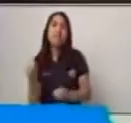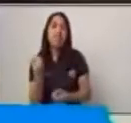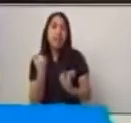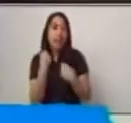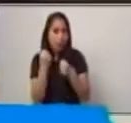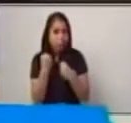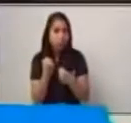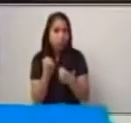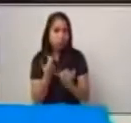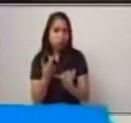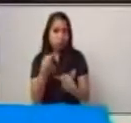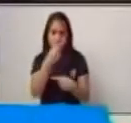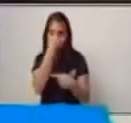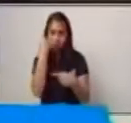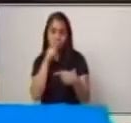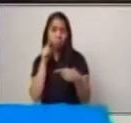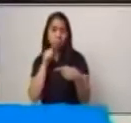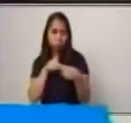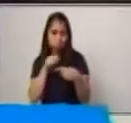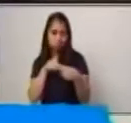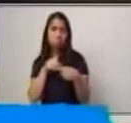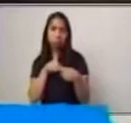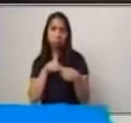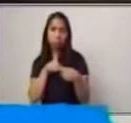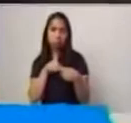momento.